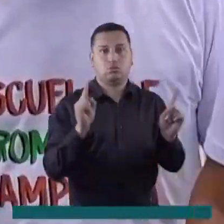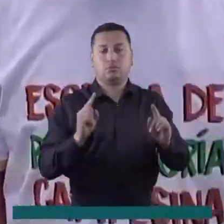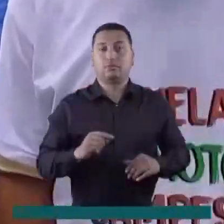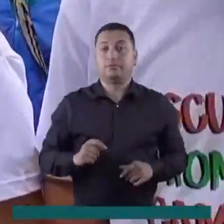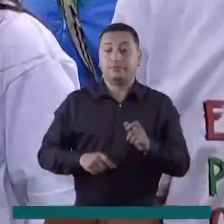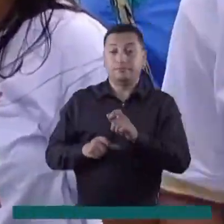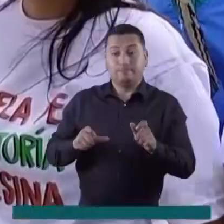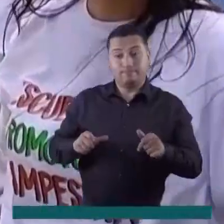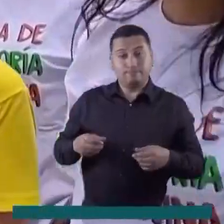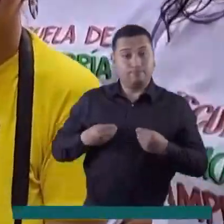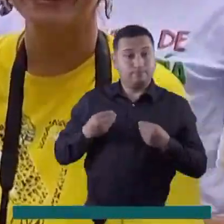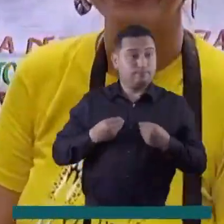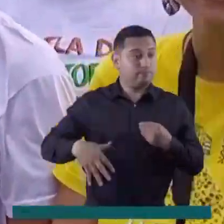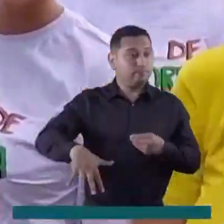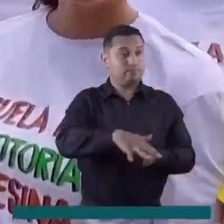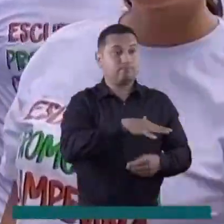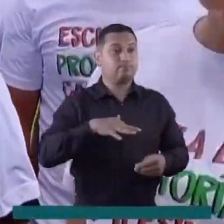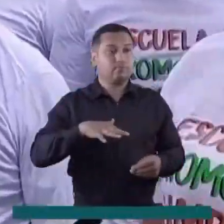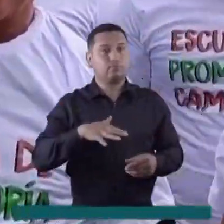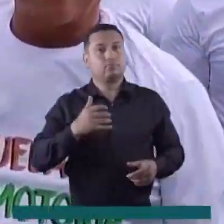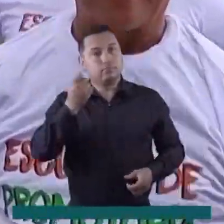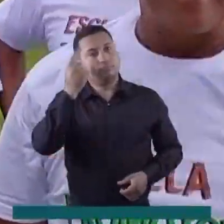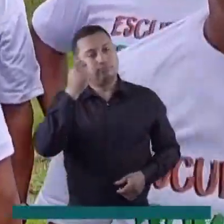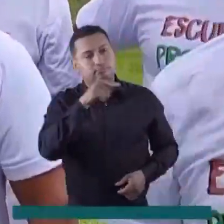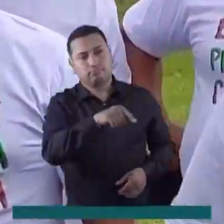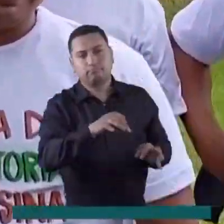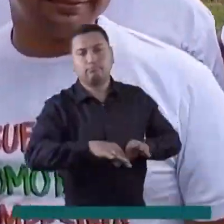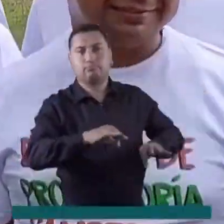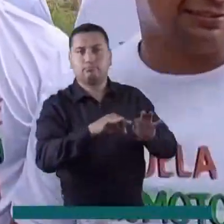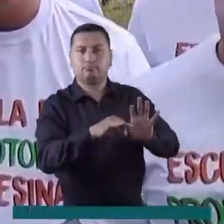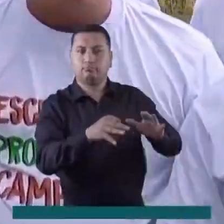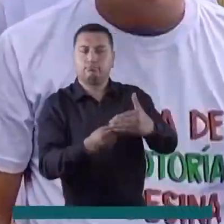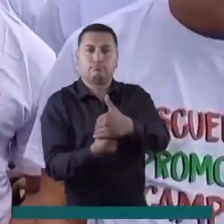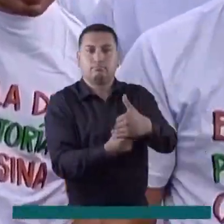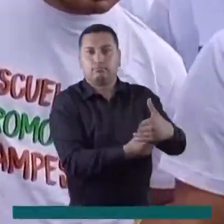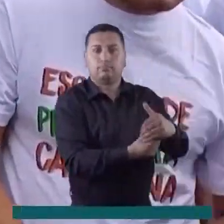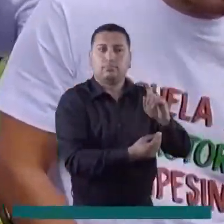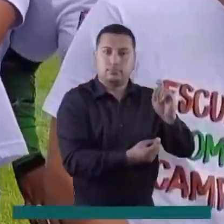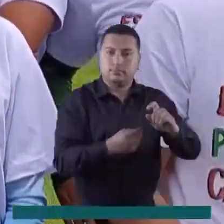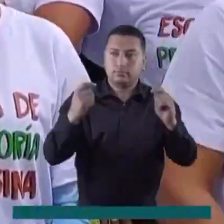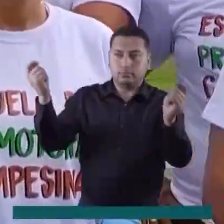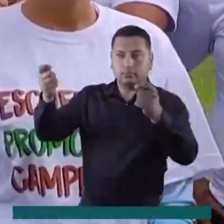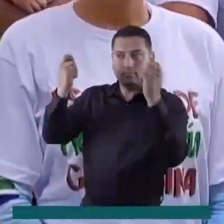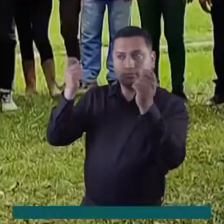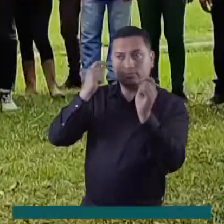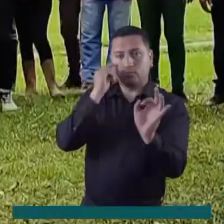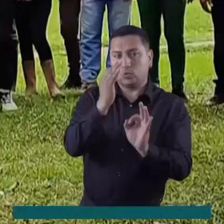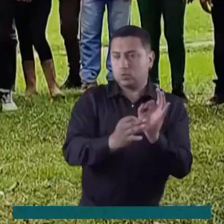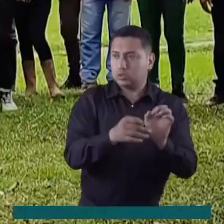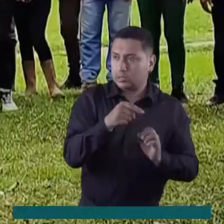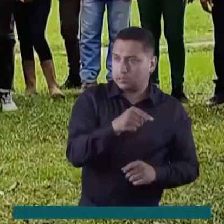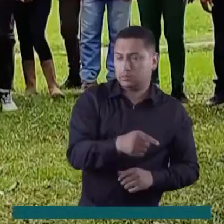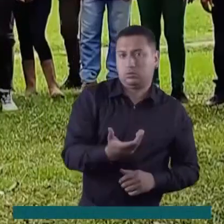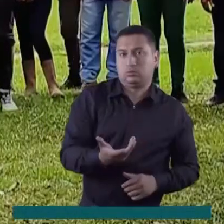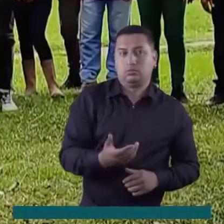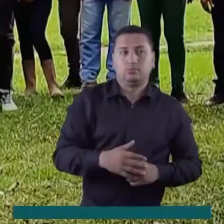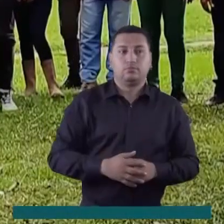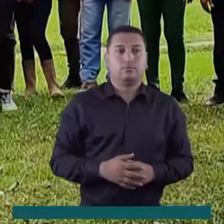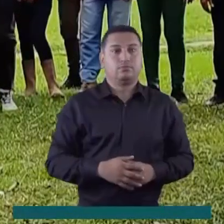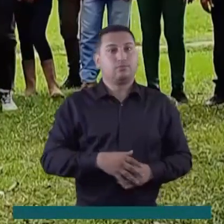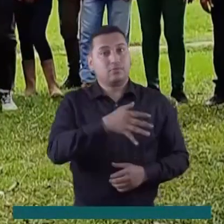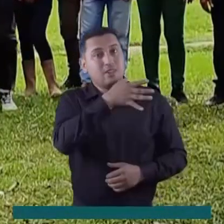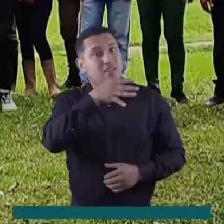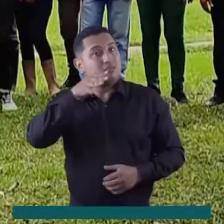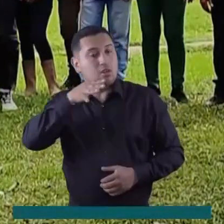de la avenida caño blanco que ahora entienden la importancia de estos animales asumieron la tarea de promover su conservación estos tenedores de fincas